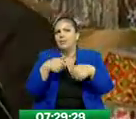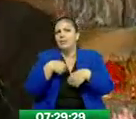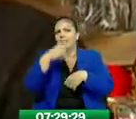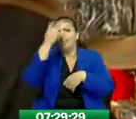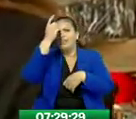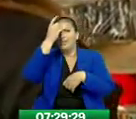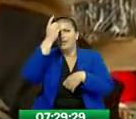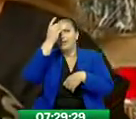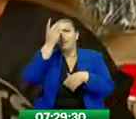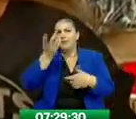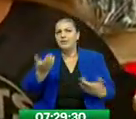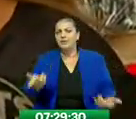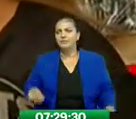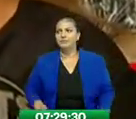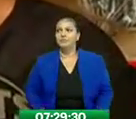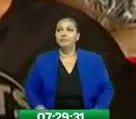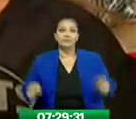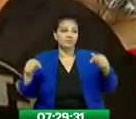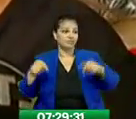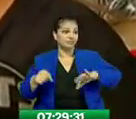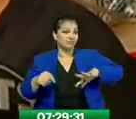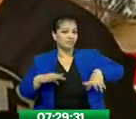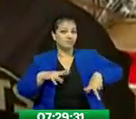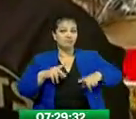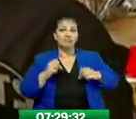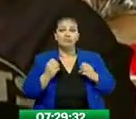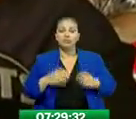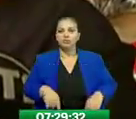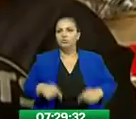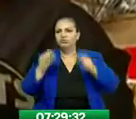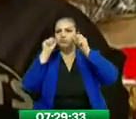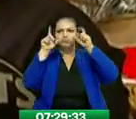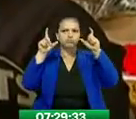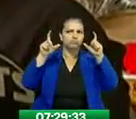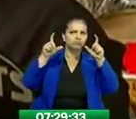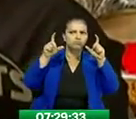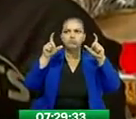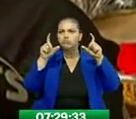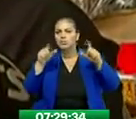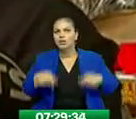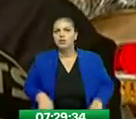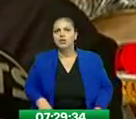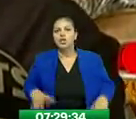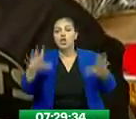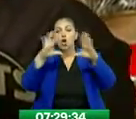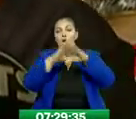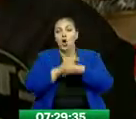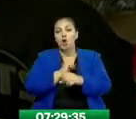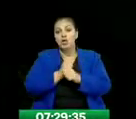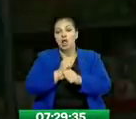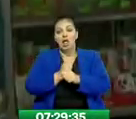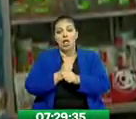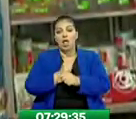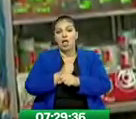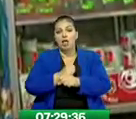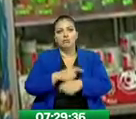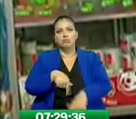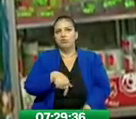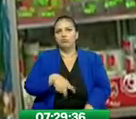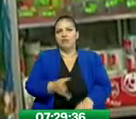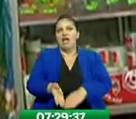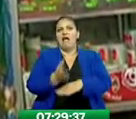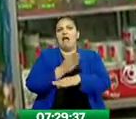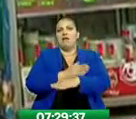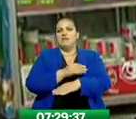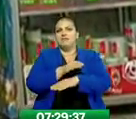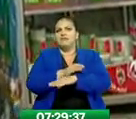momento. Hay que estar pendiente, pues, que no haya nadie. Y al cerrar también, tenemos que cerrar temprano. Aquí no nos podemos quedar hasta más tarde. Esta fuerte